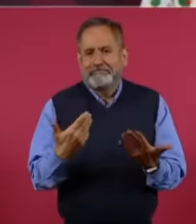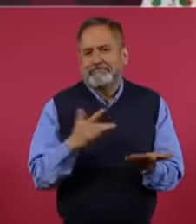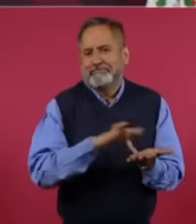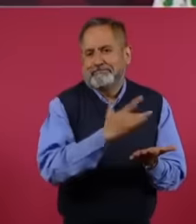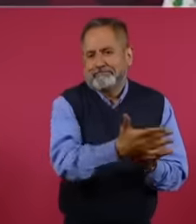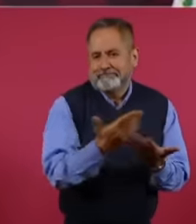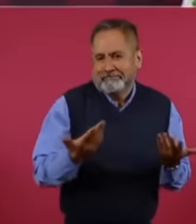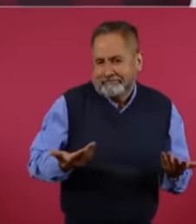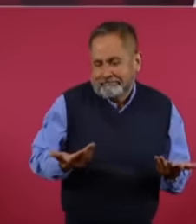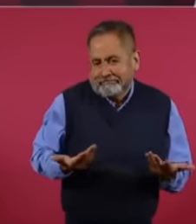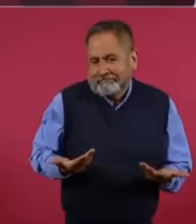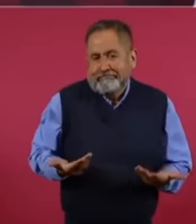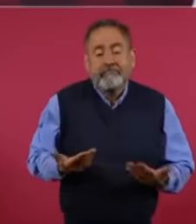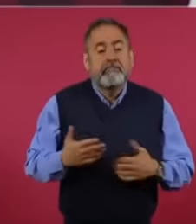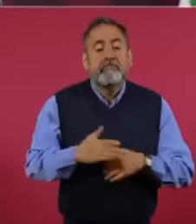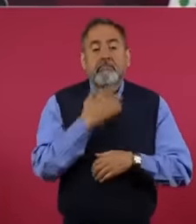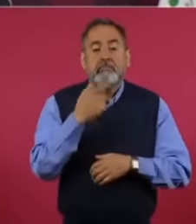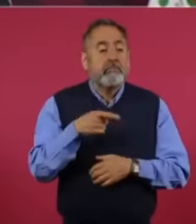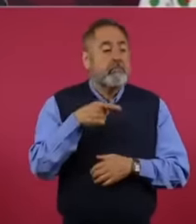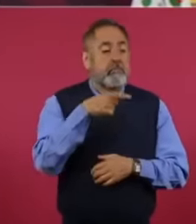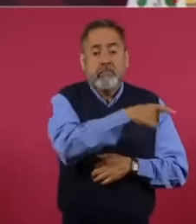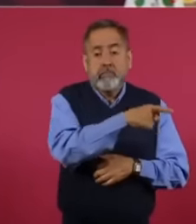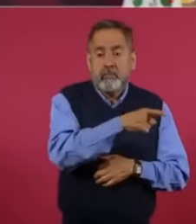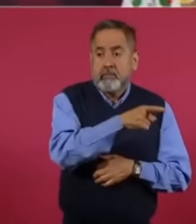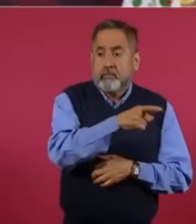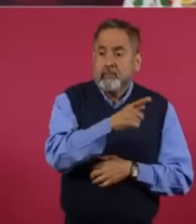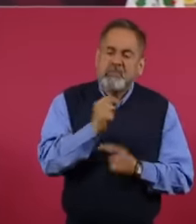porque no se pasan